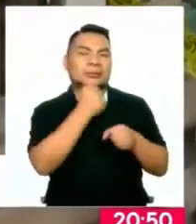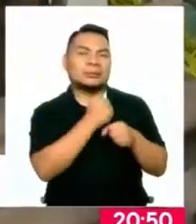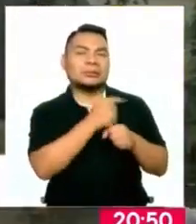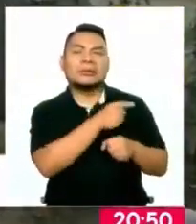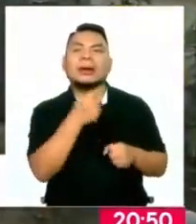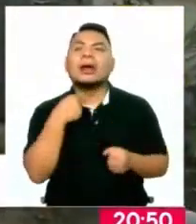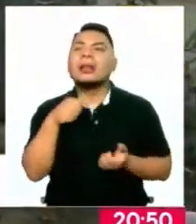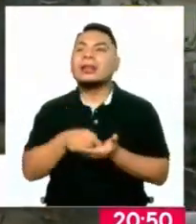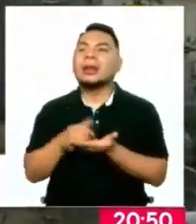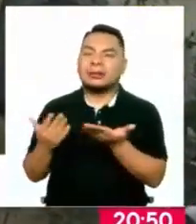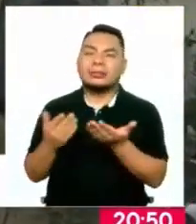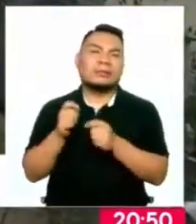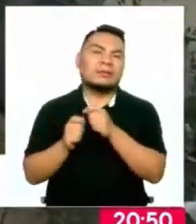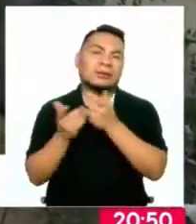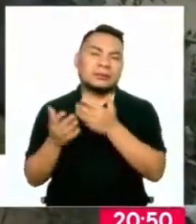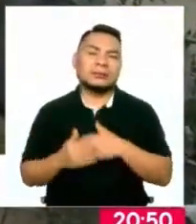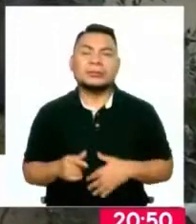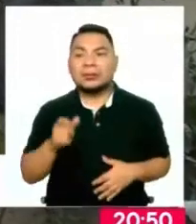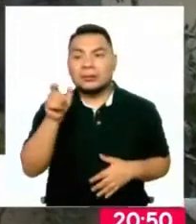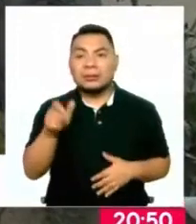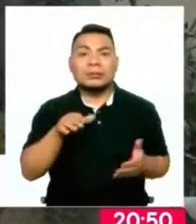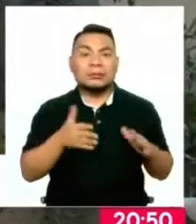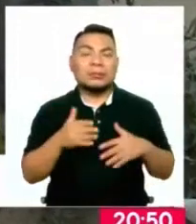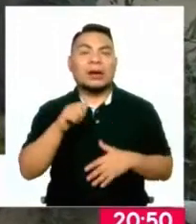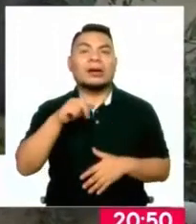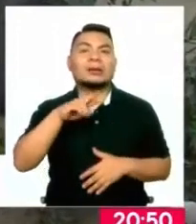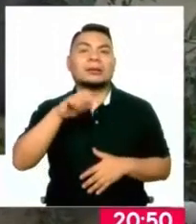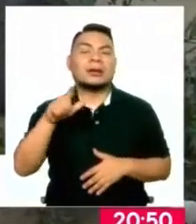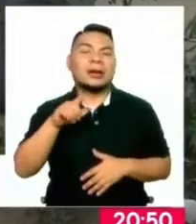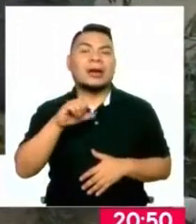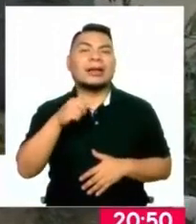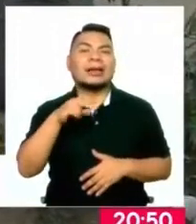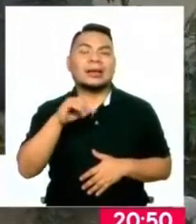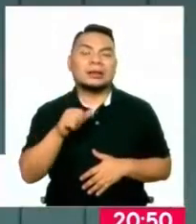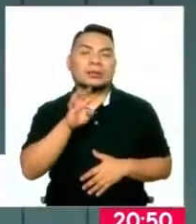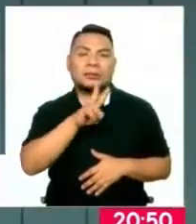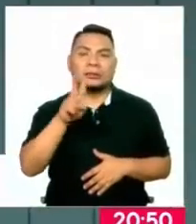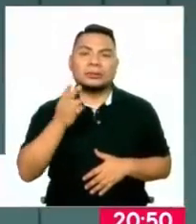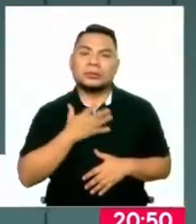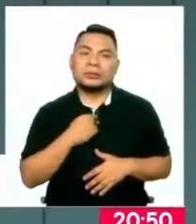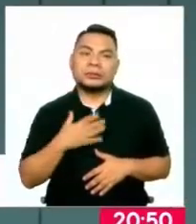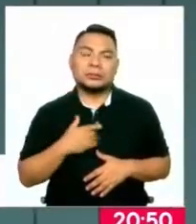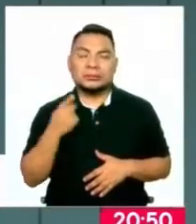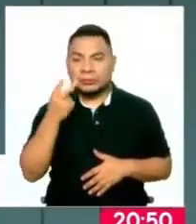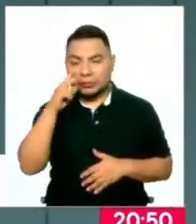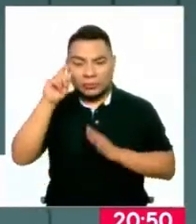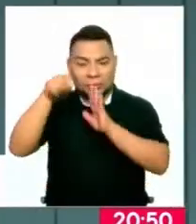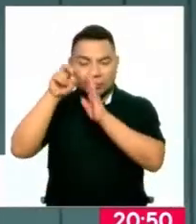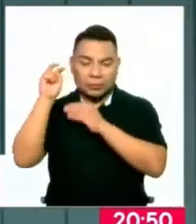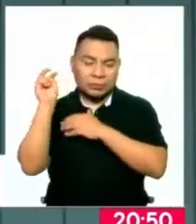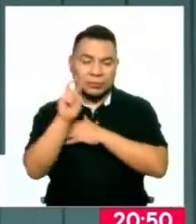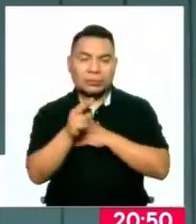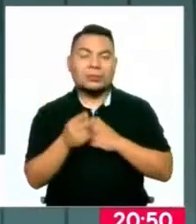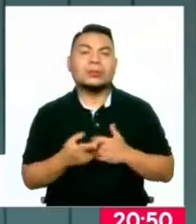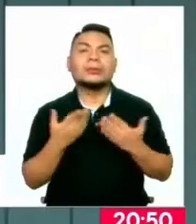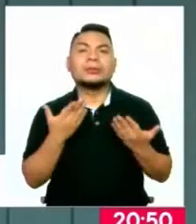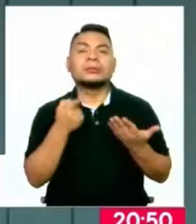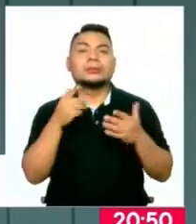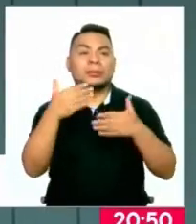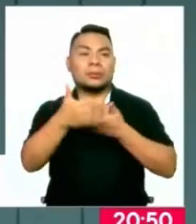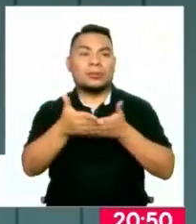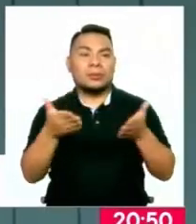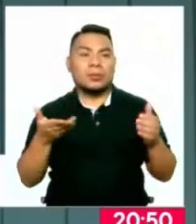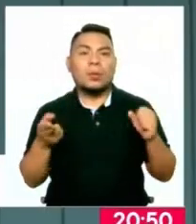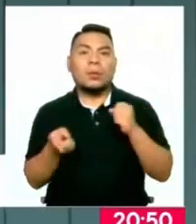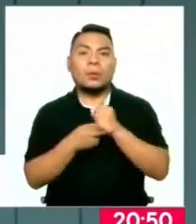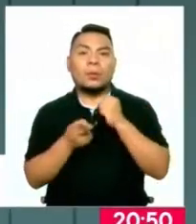una cuenta. La víctima fue identificada como Ángel Venancio Aquino, de 42 años. Las imágenes de las cámaras de seguridad del depósito